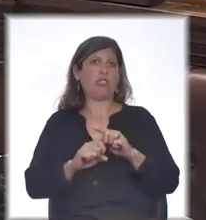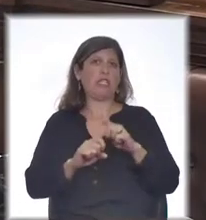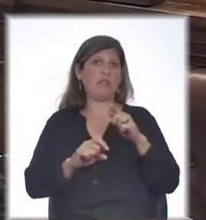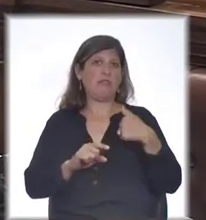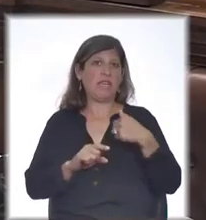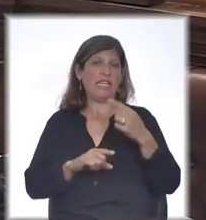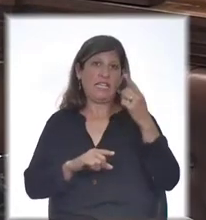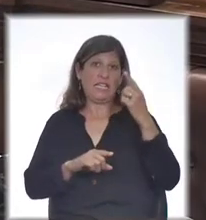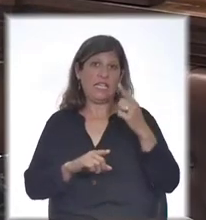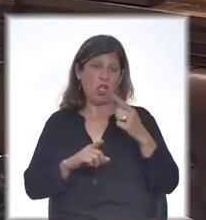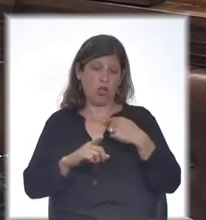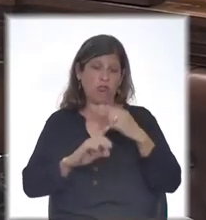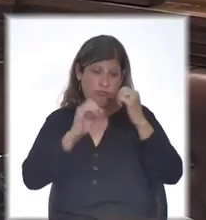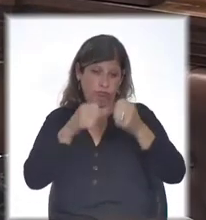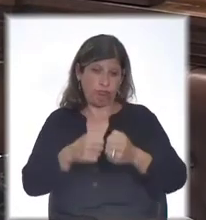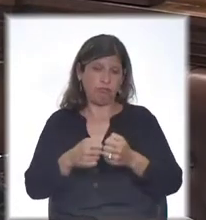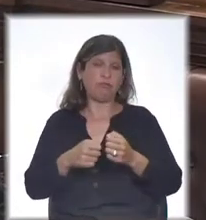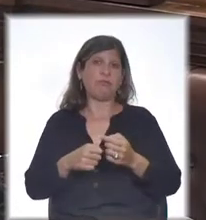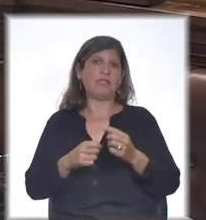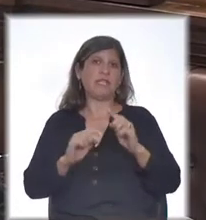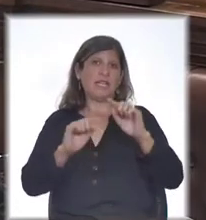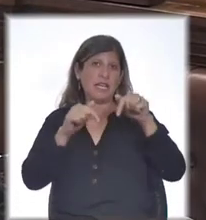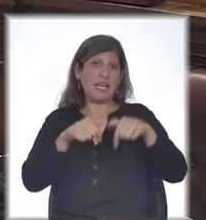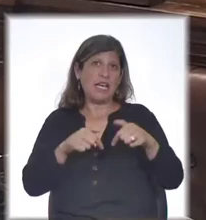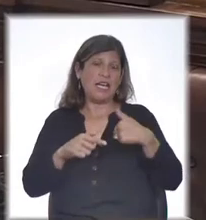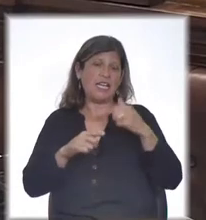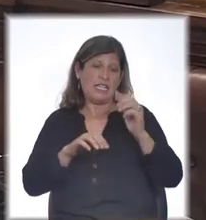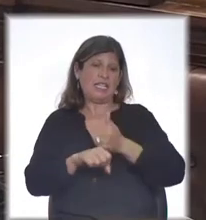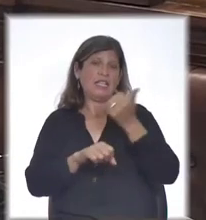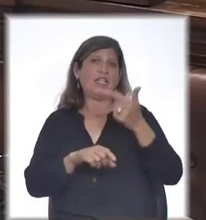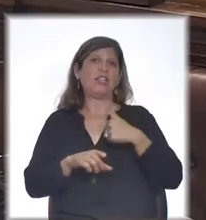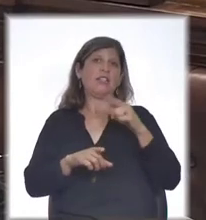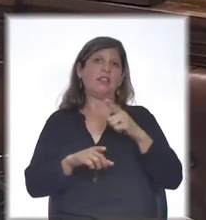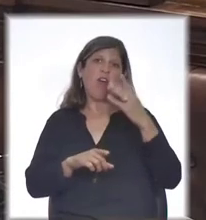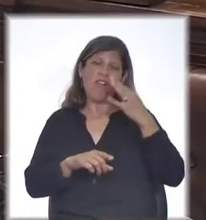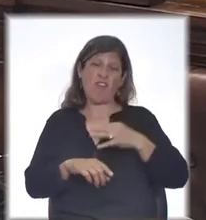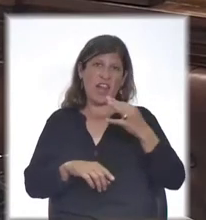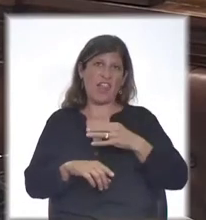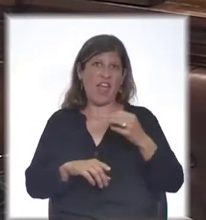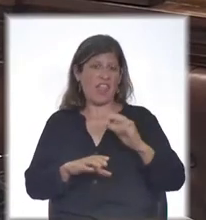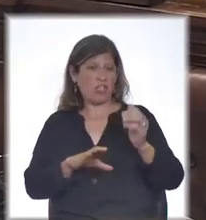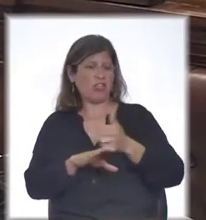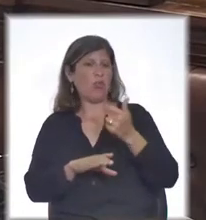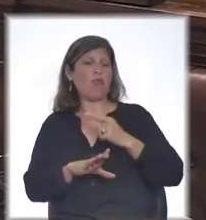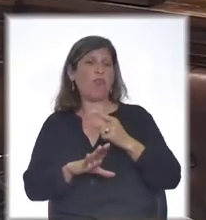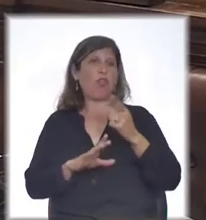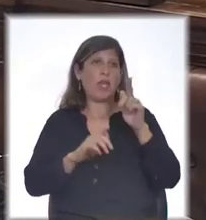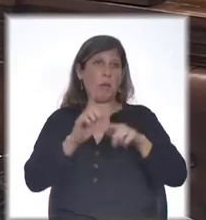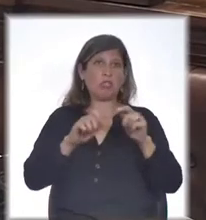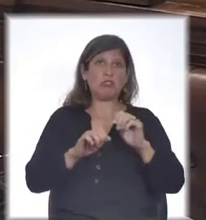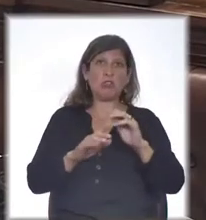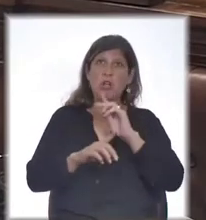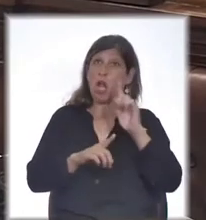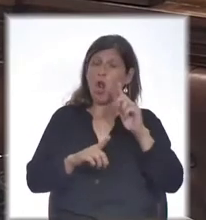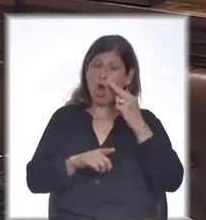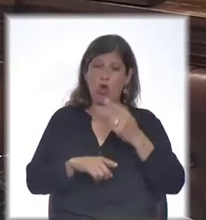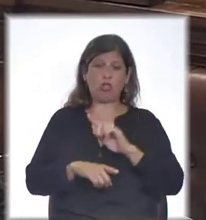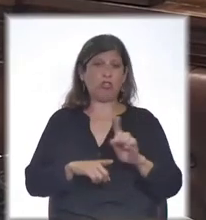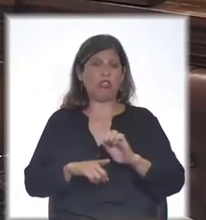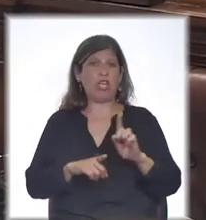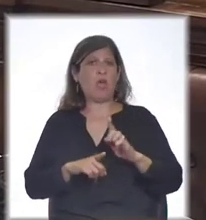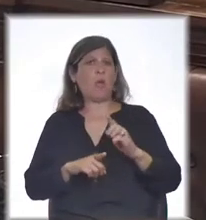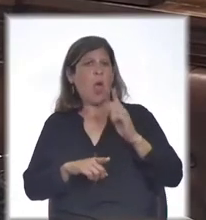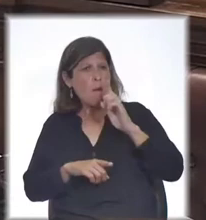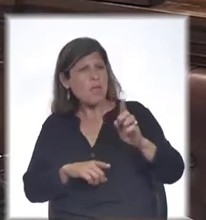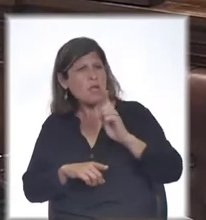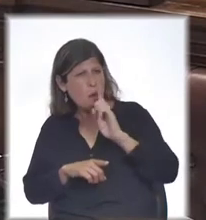cimentaron. Este enorme triunfo fue un verdadero triunfo de los anónimos, de los miles y miles de